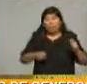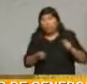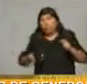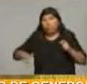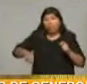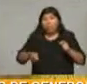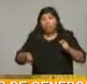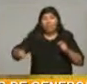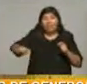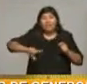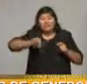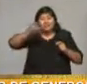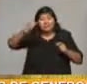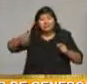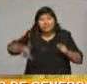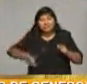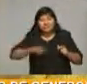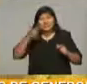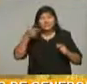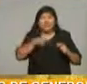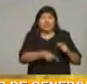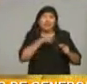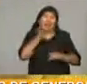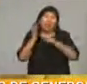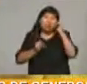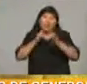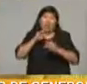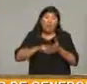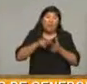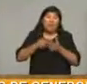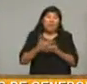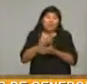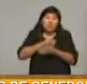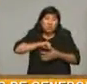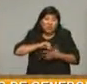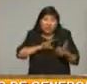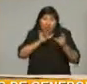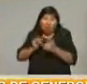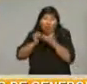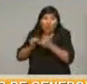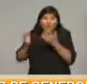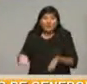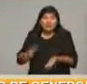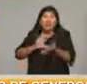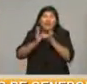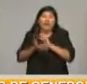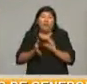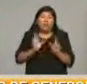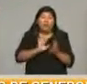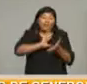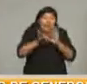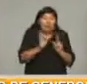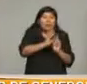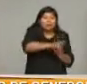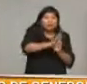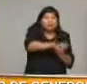ir como en estación por estación a contar mi problemática contar mi dolor y esto implica la revictimización permanente de